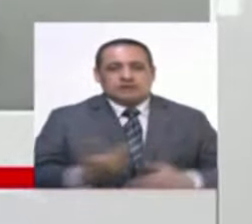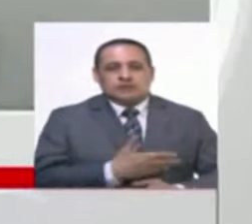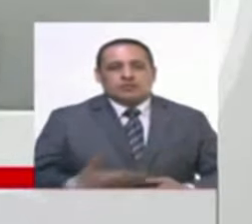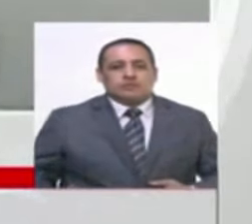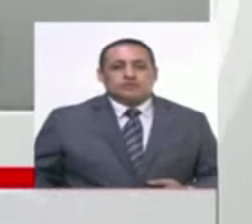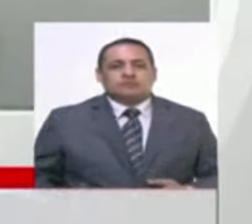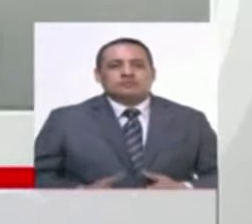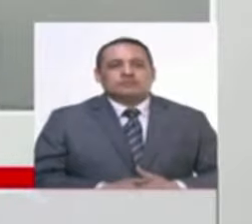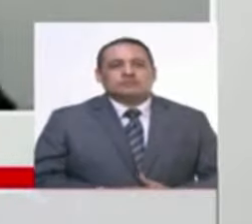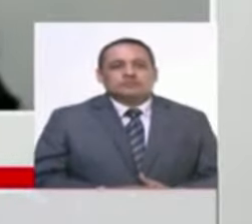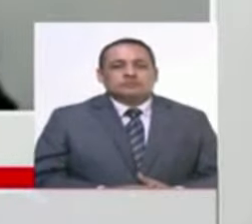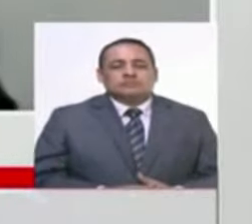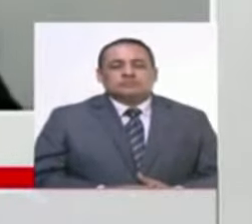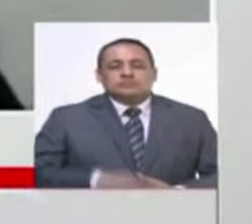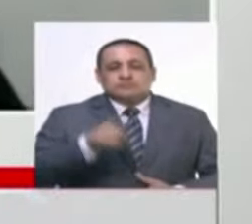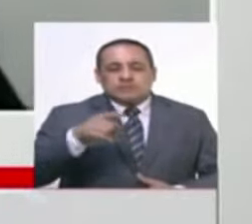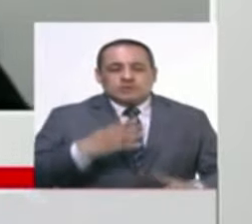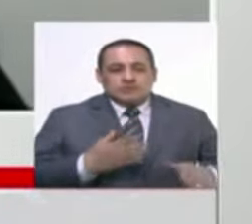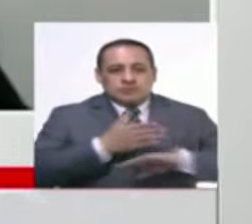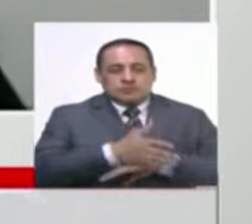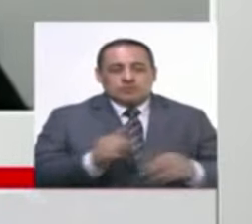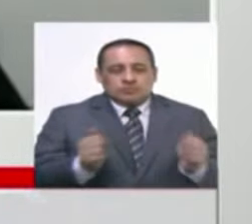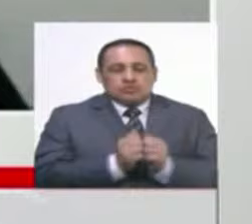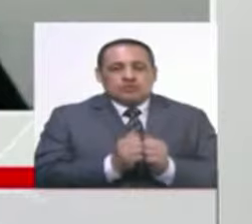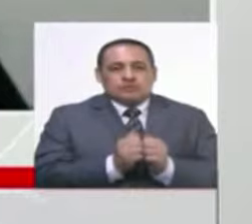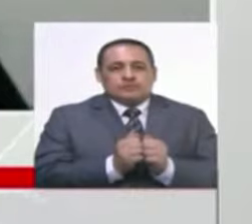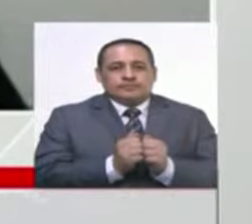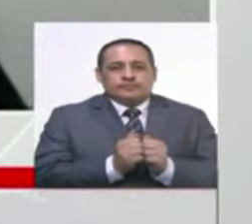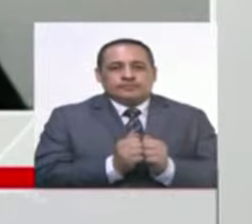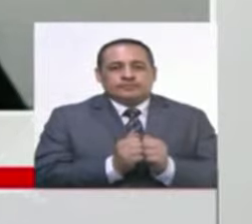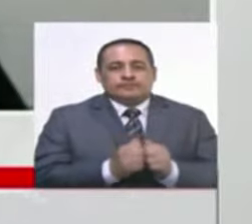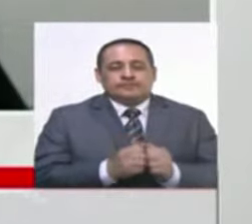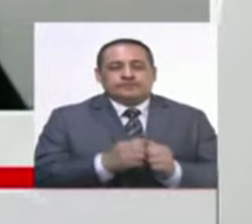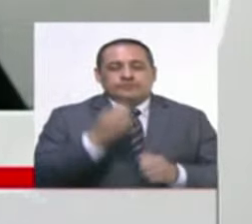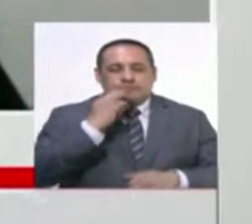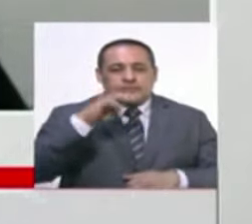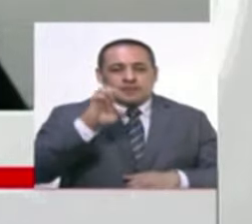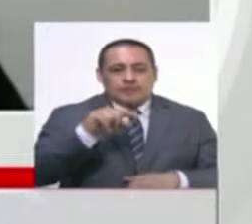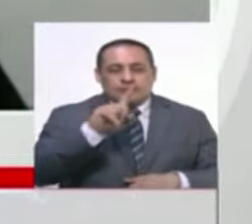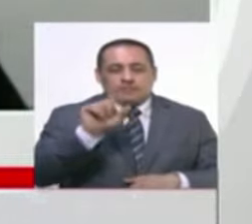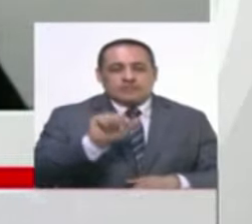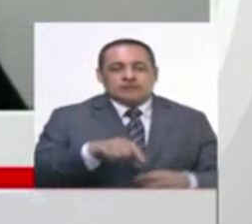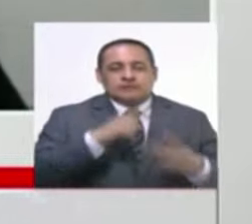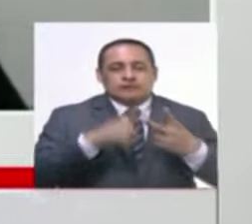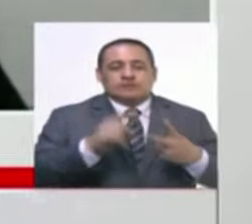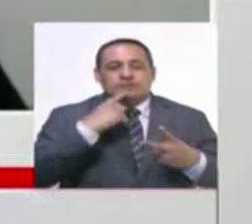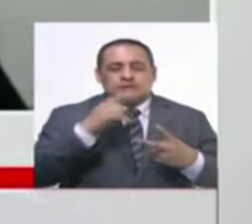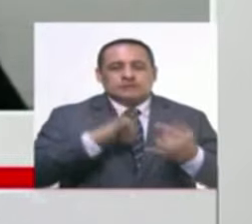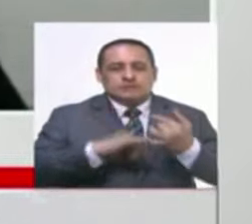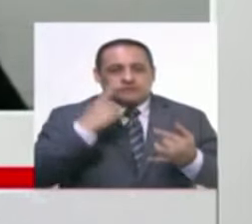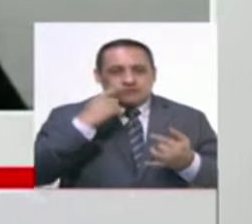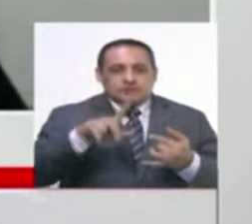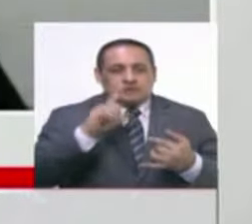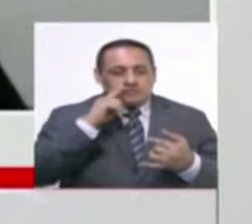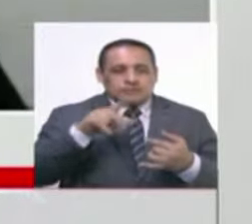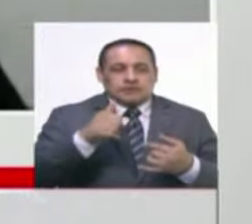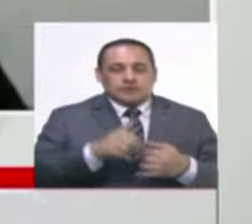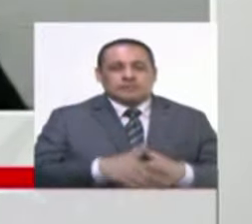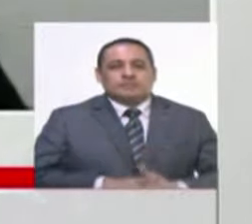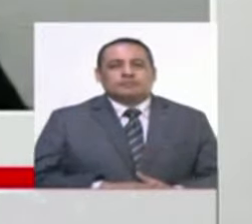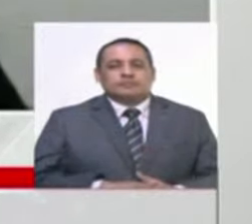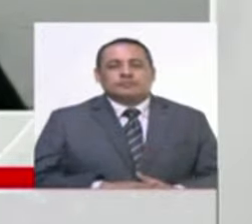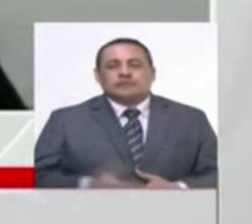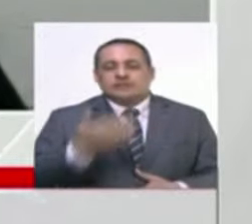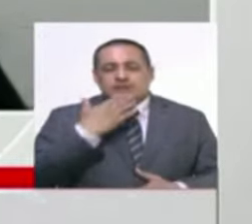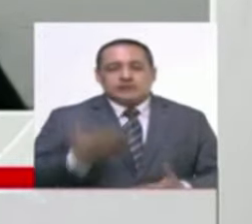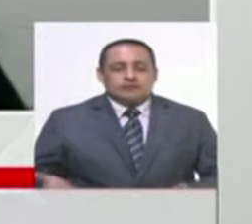Gobierno, usted ingresó acompañado de Vladimir Mesa Villarreal y la señora Silvia Barrera. ¿Quién